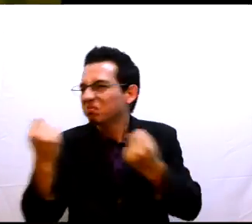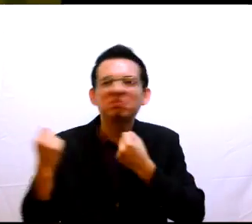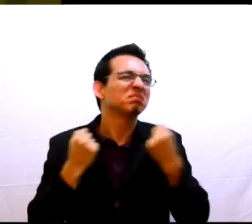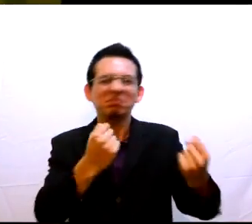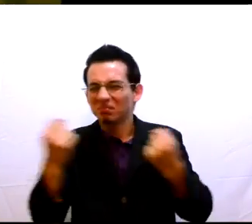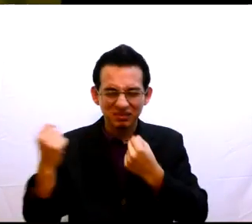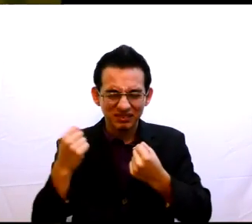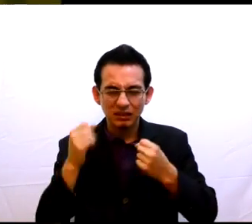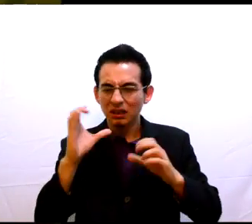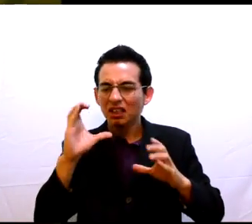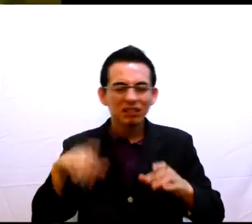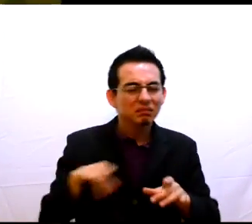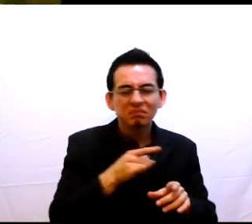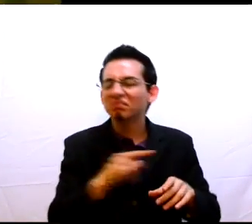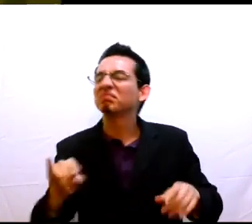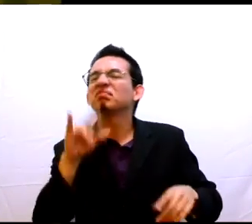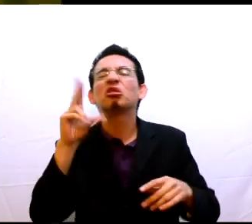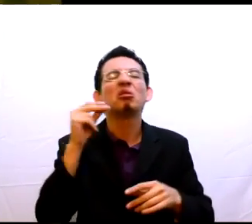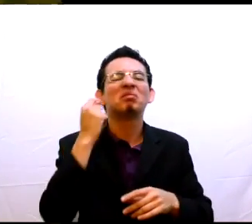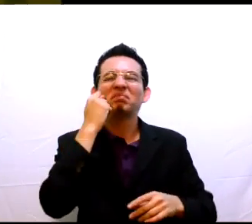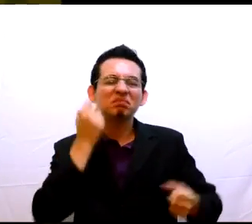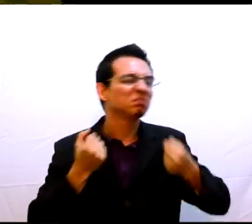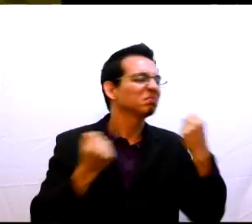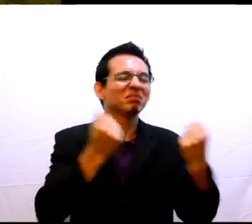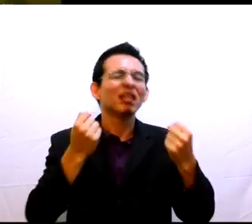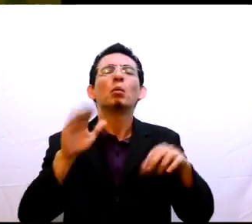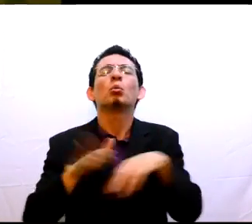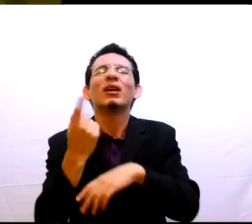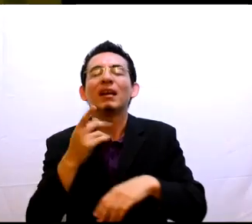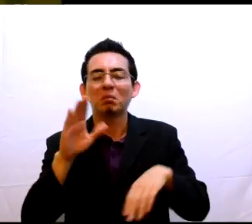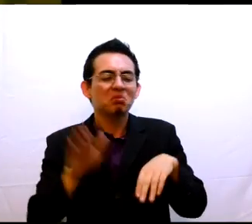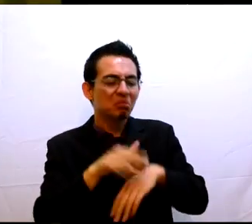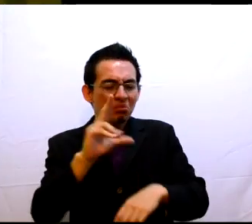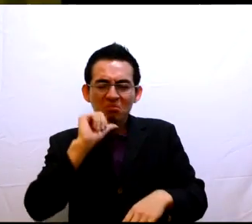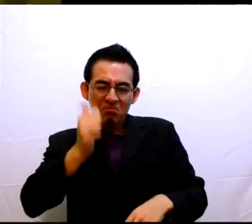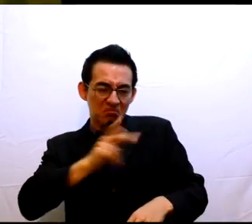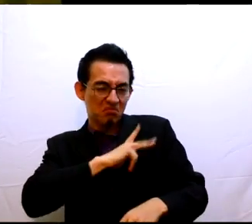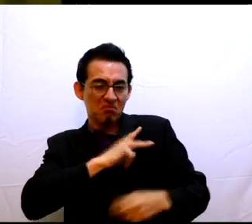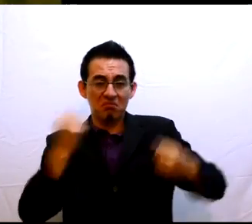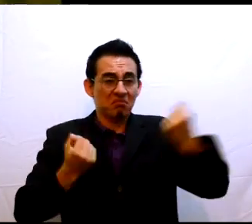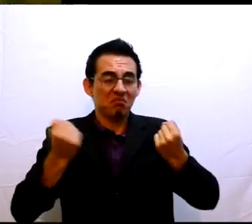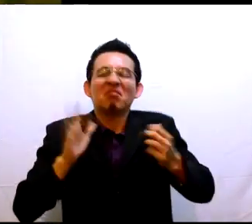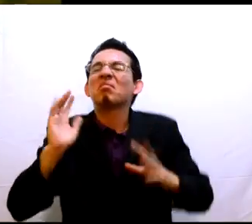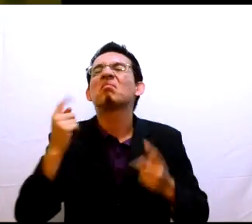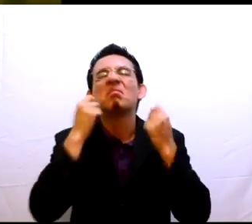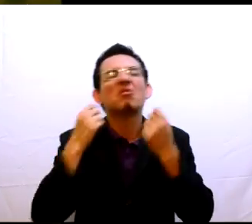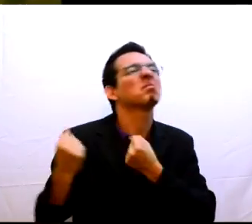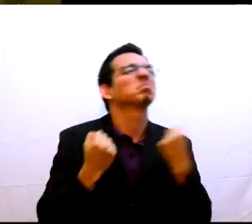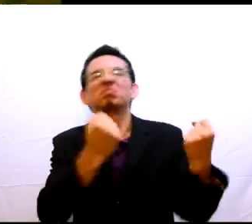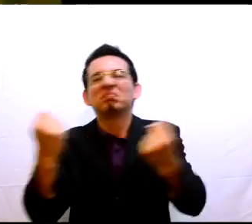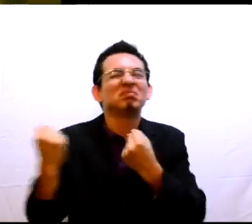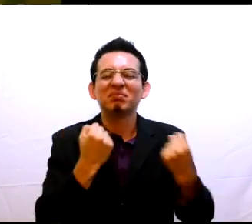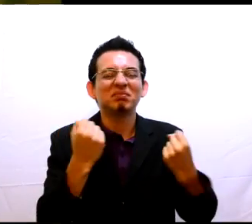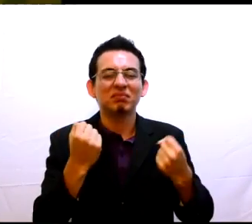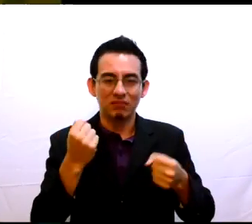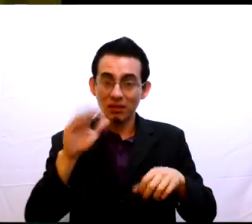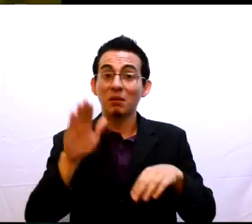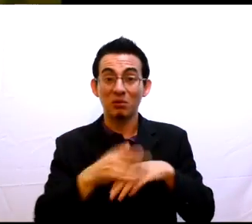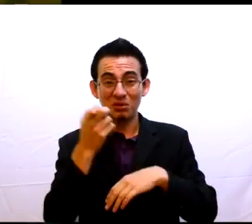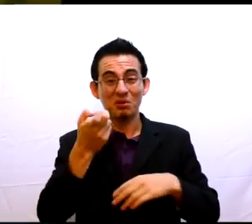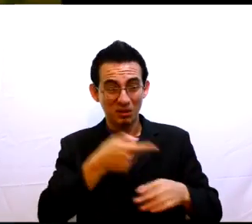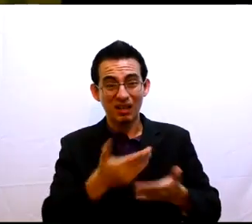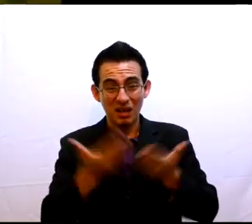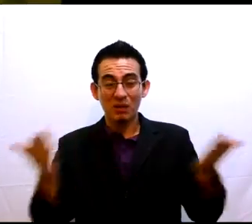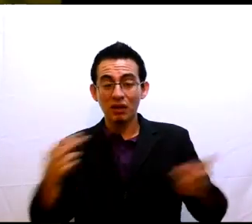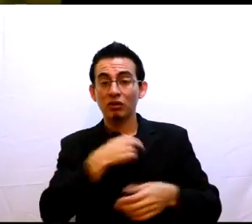detiene ver los hoyos y pasan los hoyos no es suyo el auto desgraciadamente eso es muy común yo